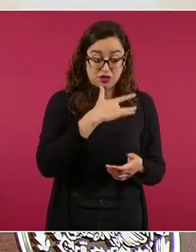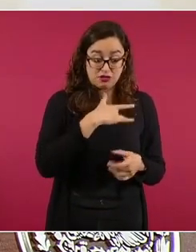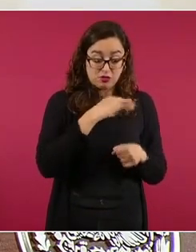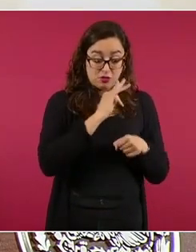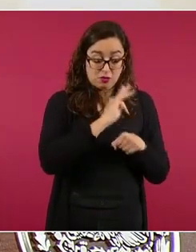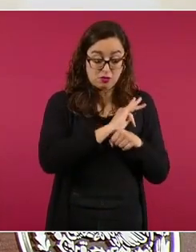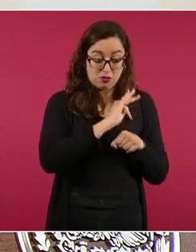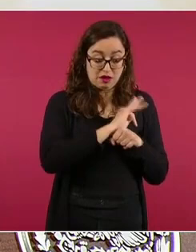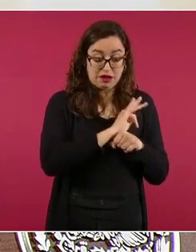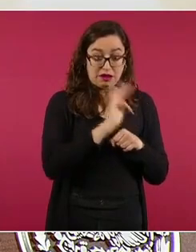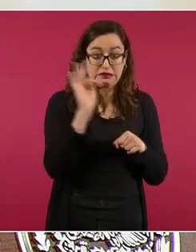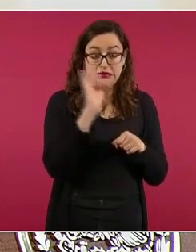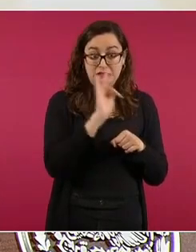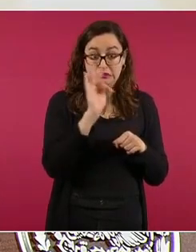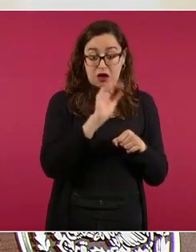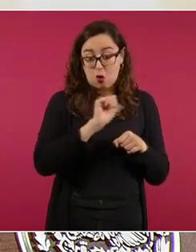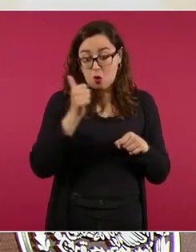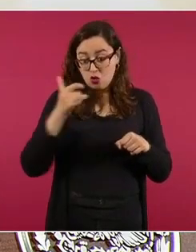otros órganos.